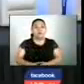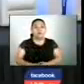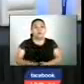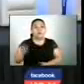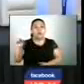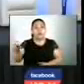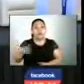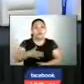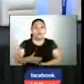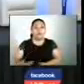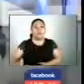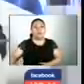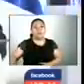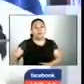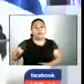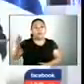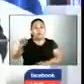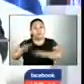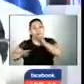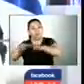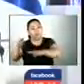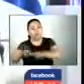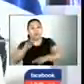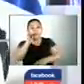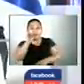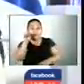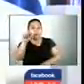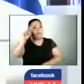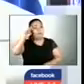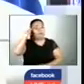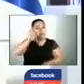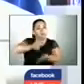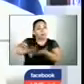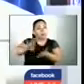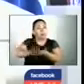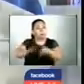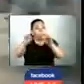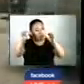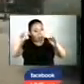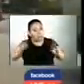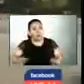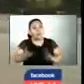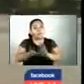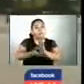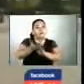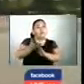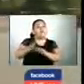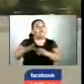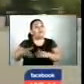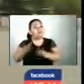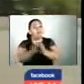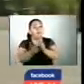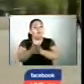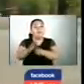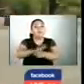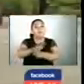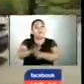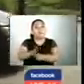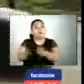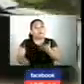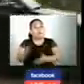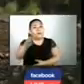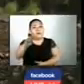presidente de la Cámara Salvadoreña de la Construcción, esta inversión servirá para superar el impacto derivado de la pandemia. Esperan que en el